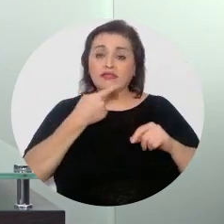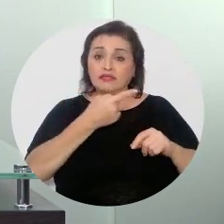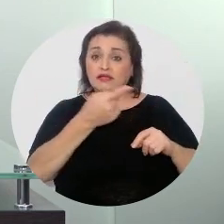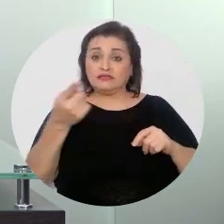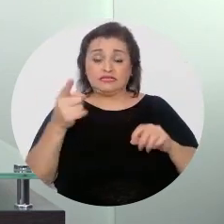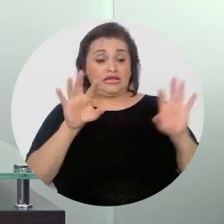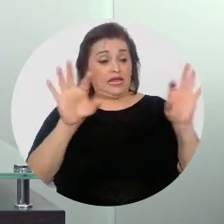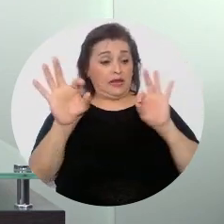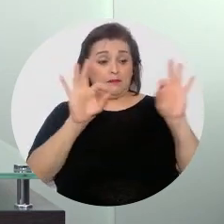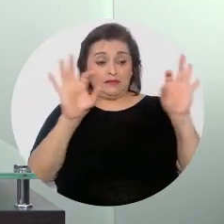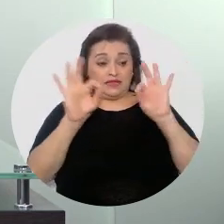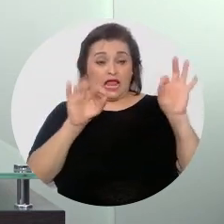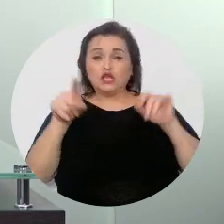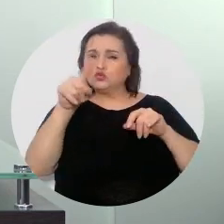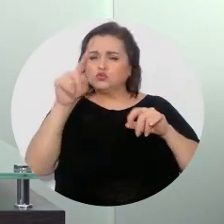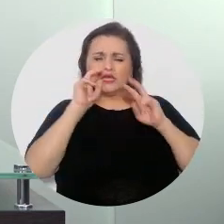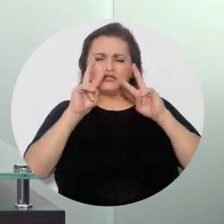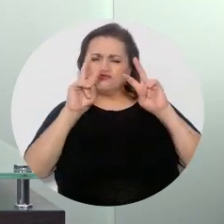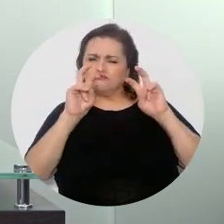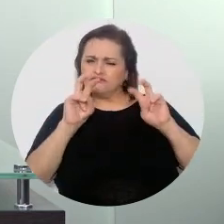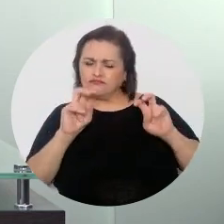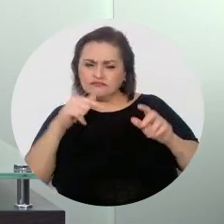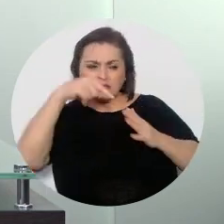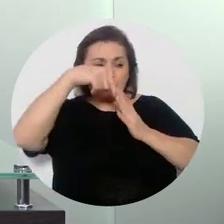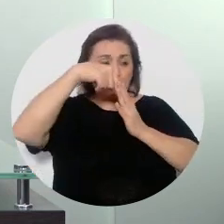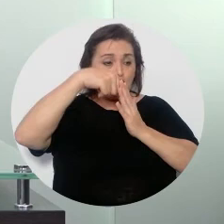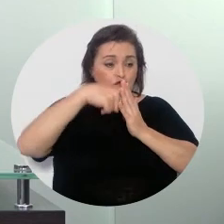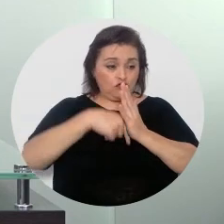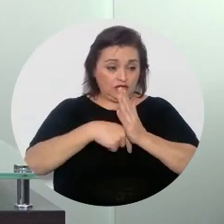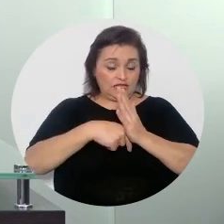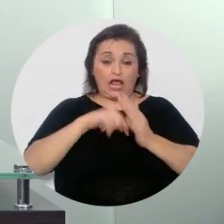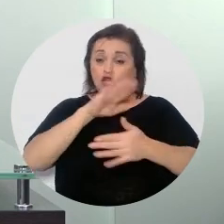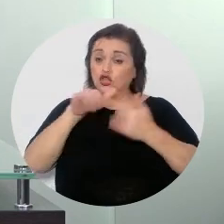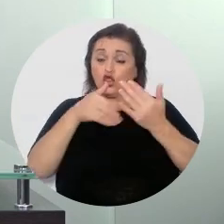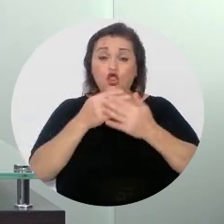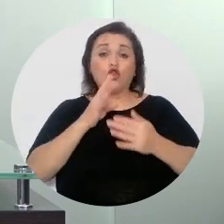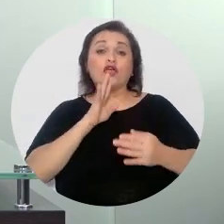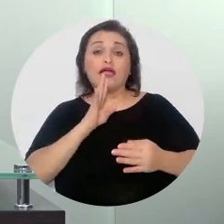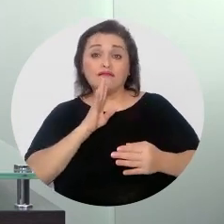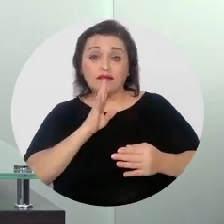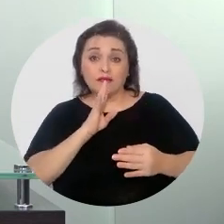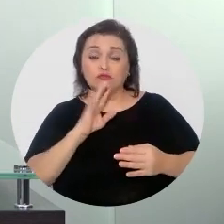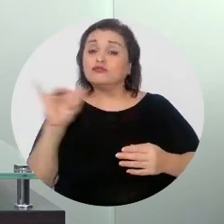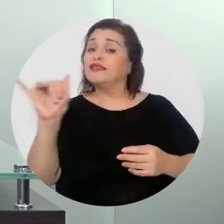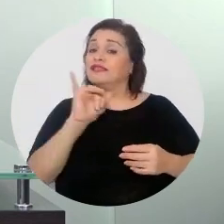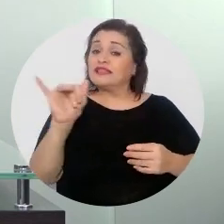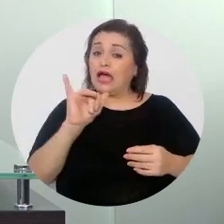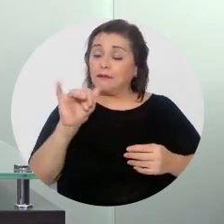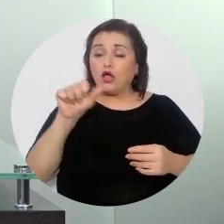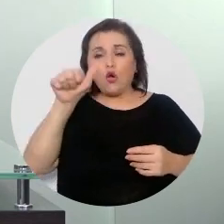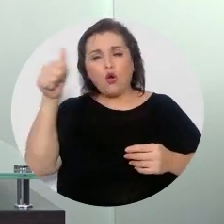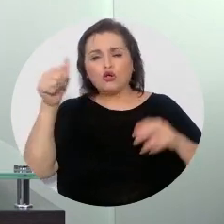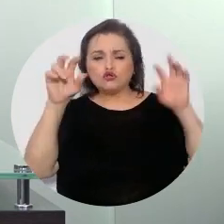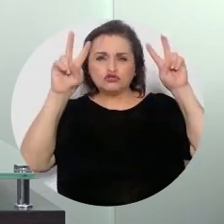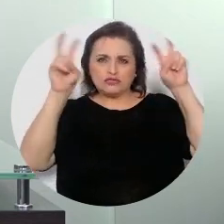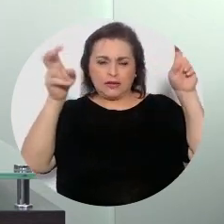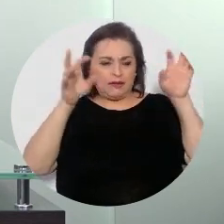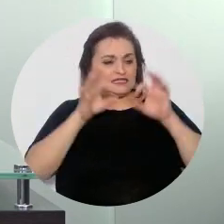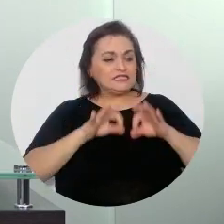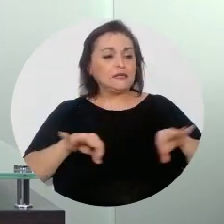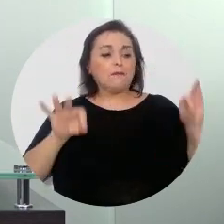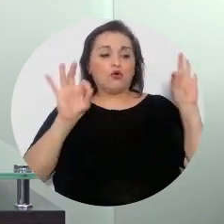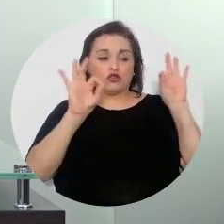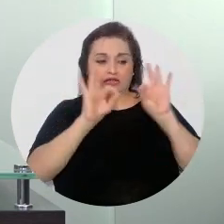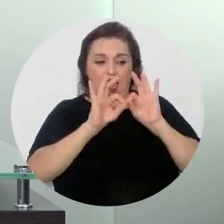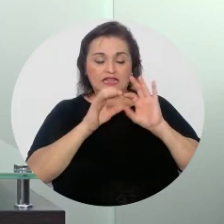importante invitarlos a profundizar sobre los asuntos que hemos abordado y, por qué no, también otros temas de